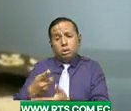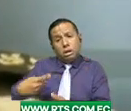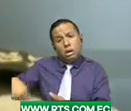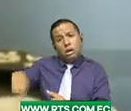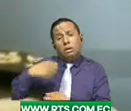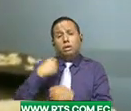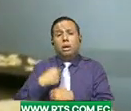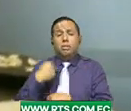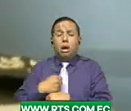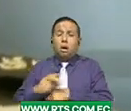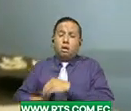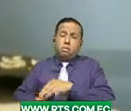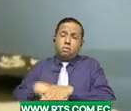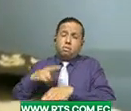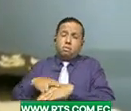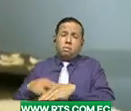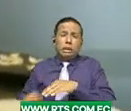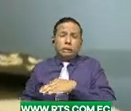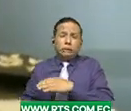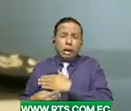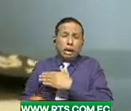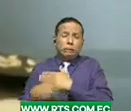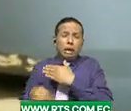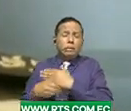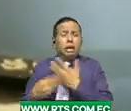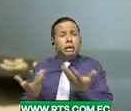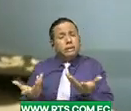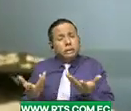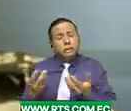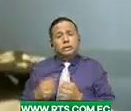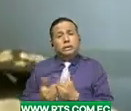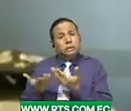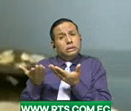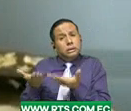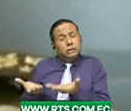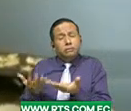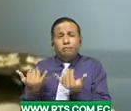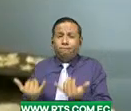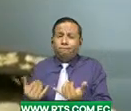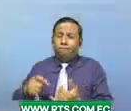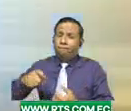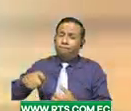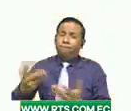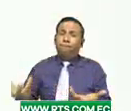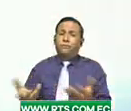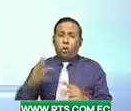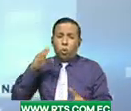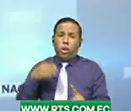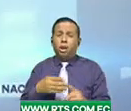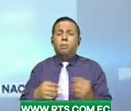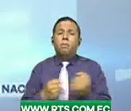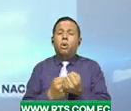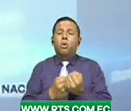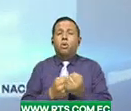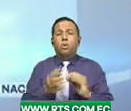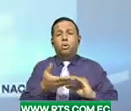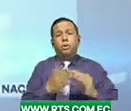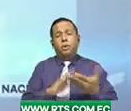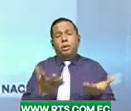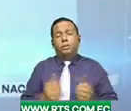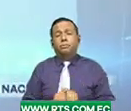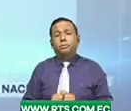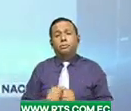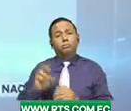trabajo muy exigentes, pero el momento lo exige así por nuestra comunidad. Según registros de la Policía